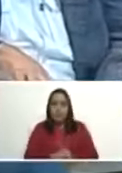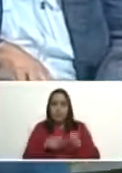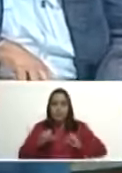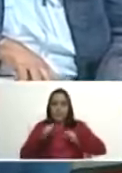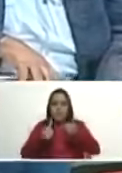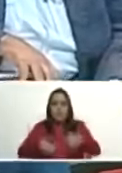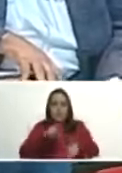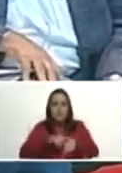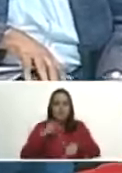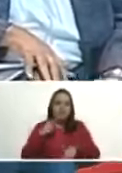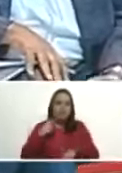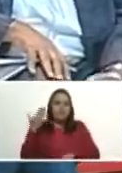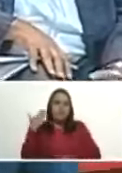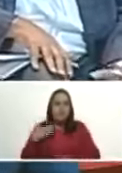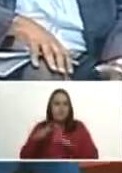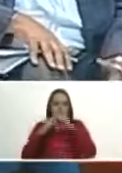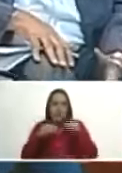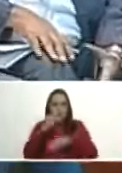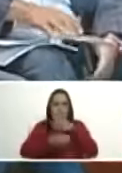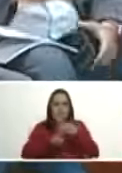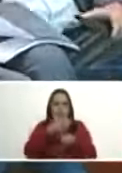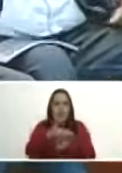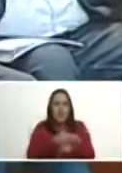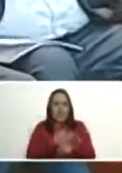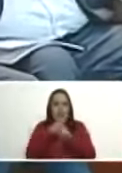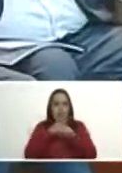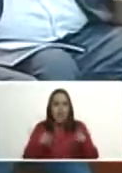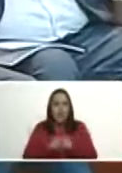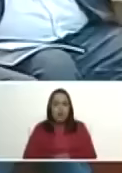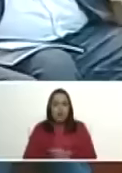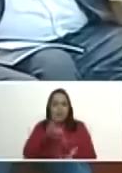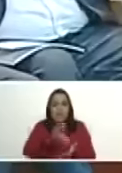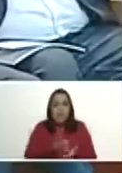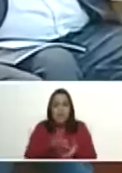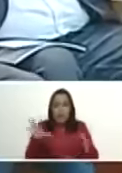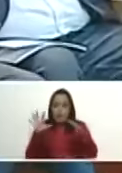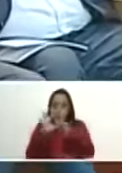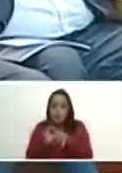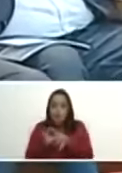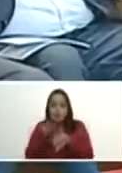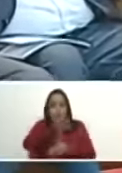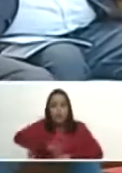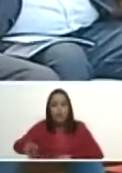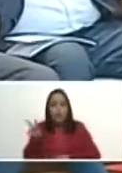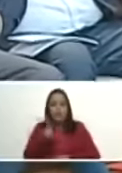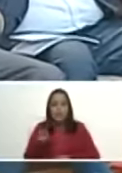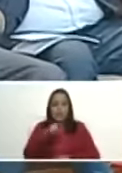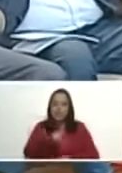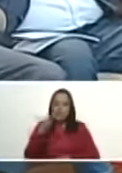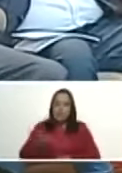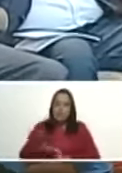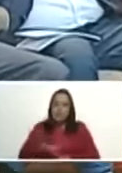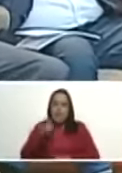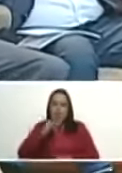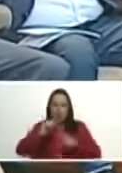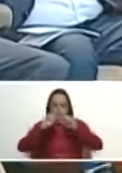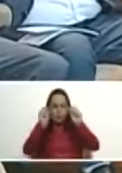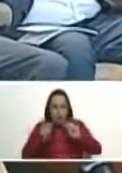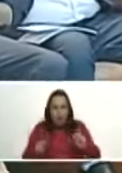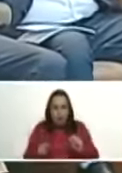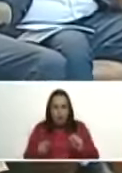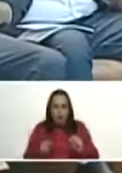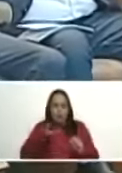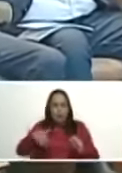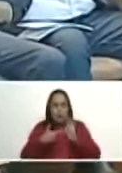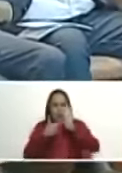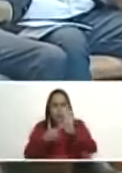colonial es todo lo que hicieron antes, pero la Capitanía es la unidad territorial nuestra. Esa es la importancia, y un mapa creo que está presente, podemos